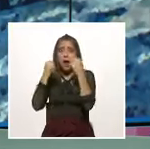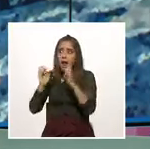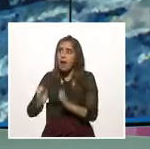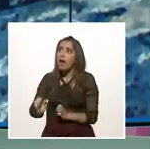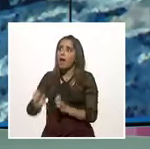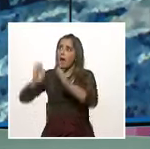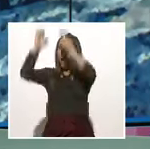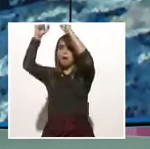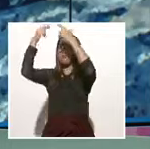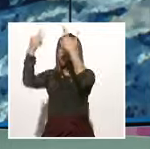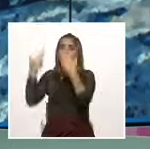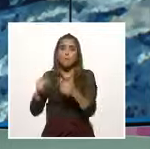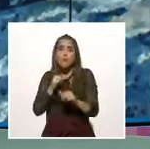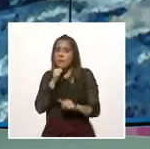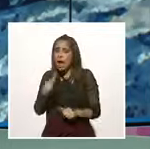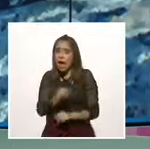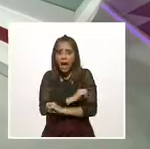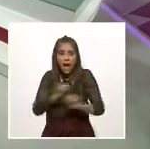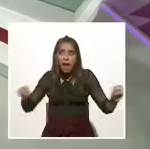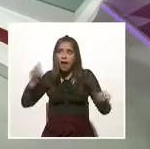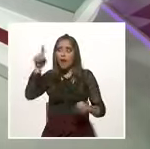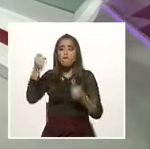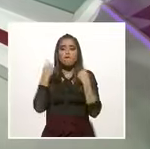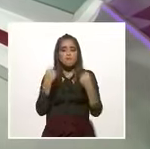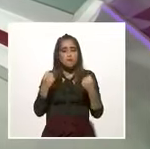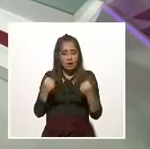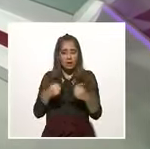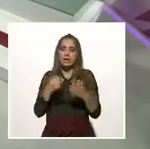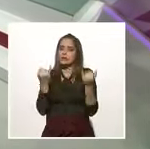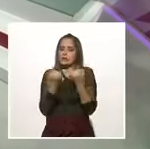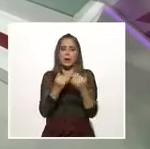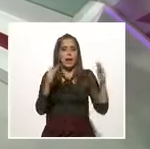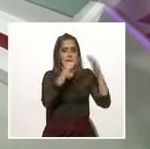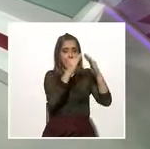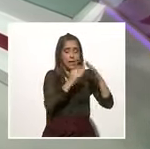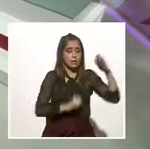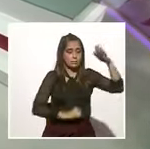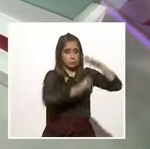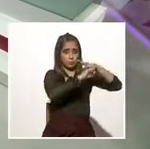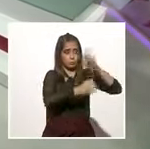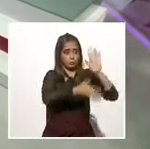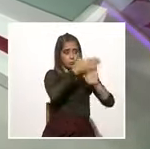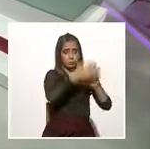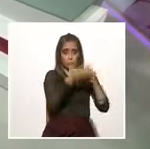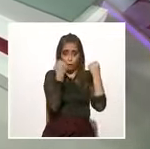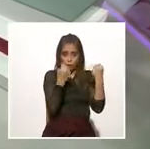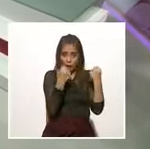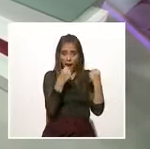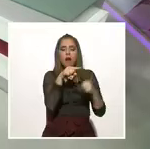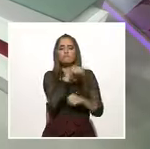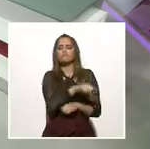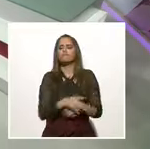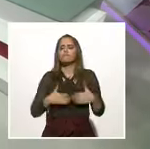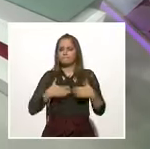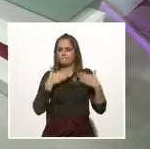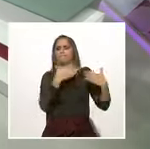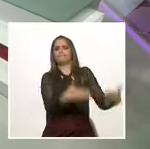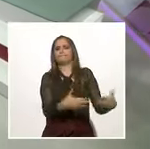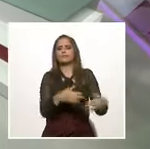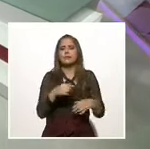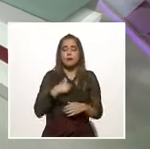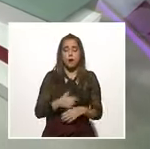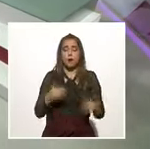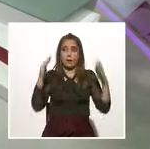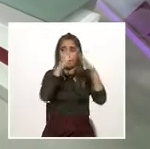Básicamente a que está bien construido. Una vivienda que está bien construida, obviamente te brinda seguridad. Y tengo que analizar si al salir tengo